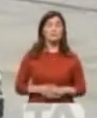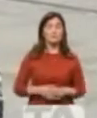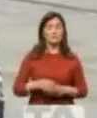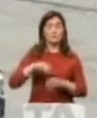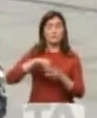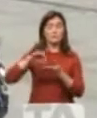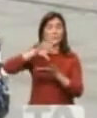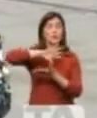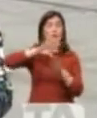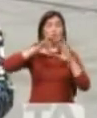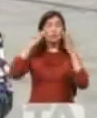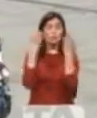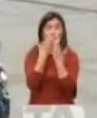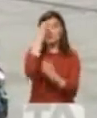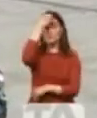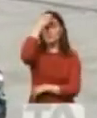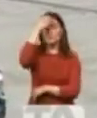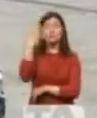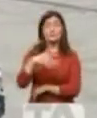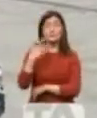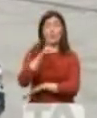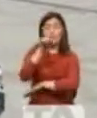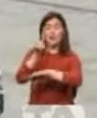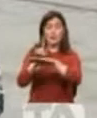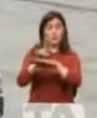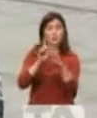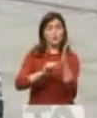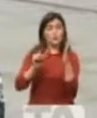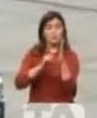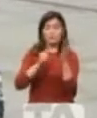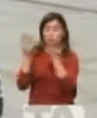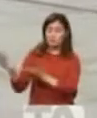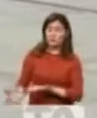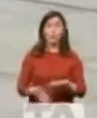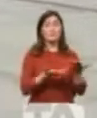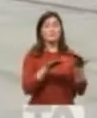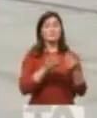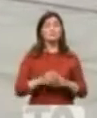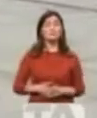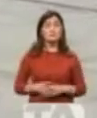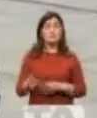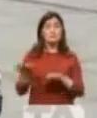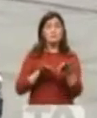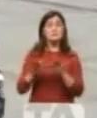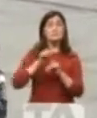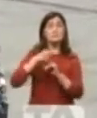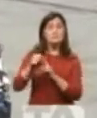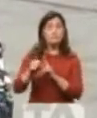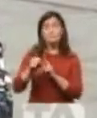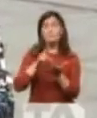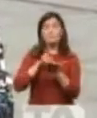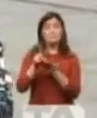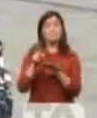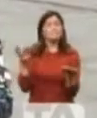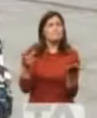Asamblea Nacional la Comisión de Educación recibió al director del Servicio de Rentas Internas, Leonardo Orlando, para que explique la situación tributaria de